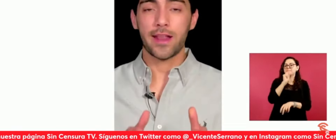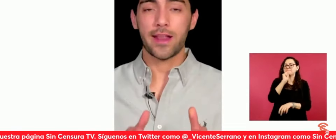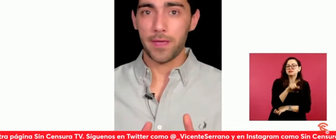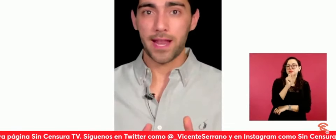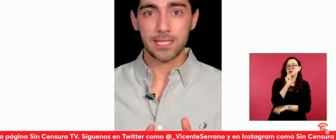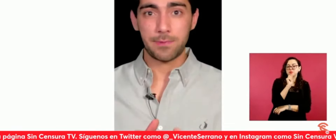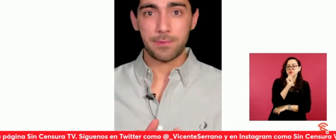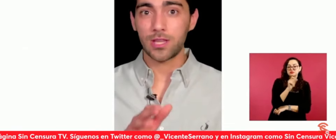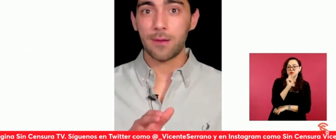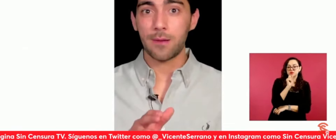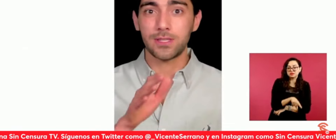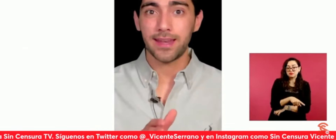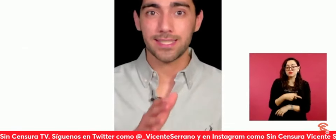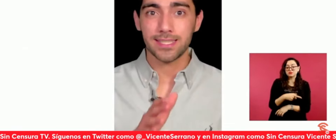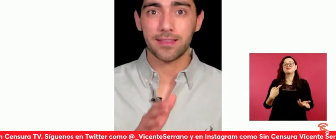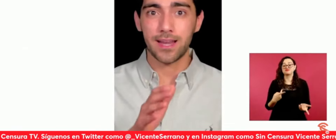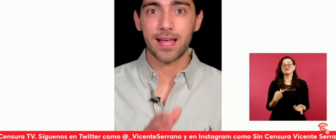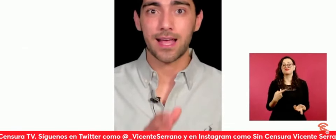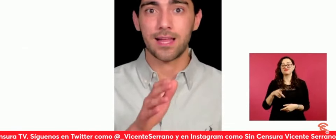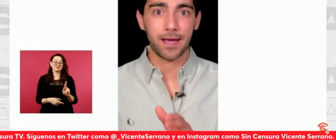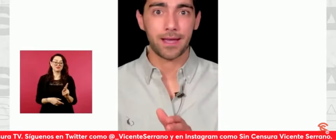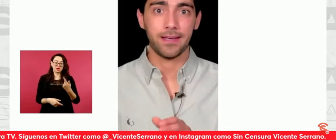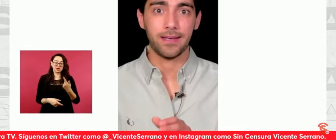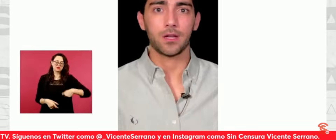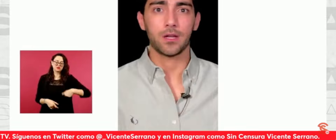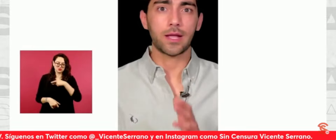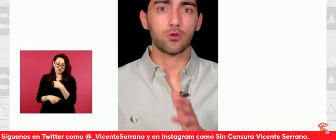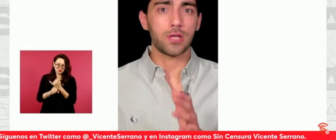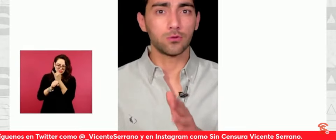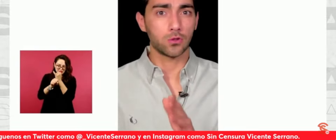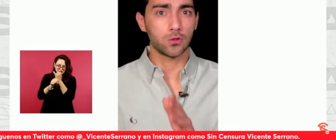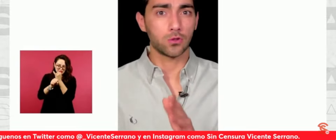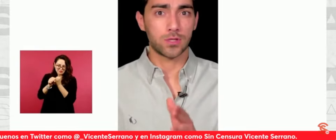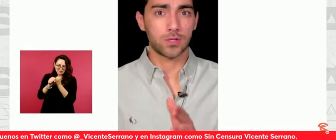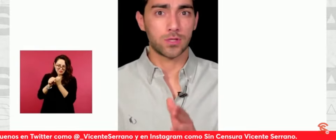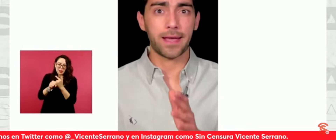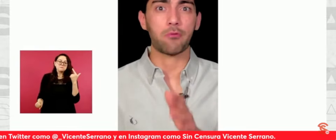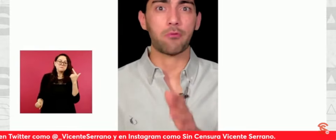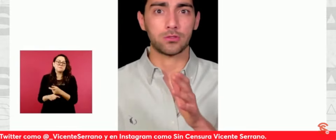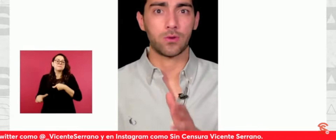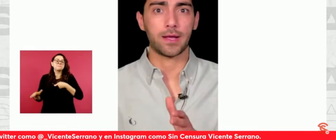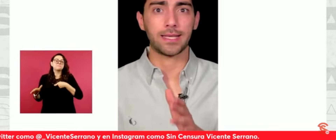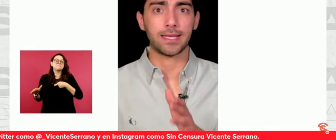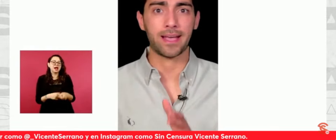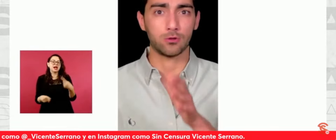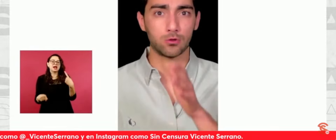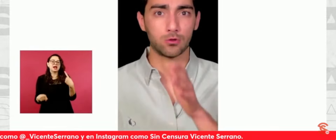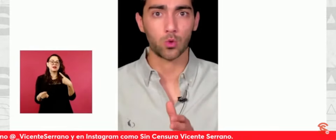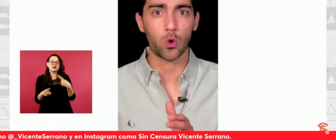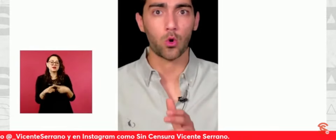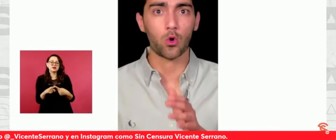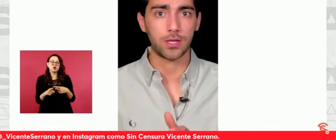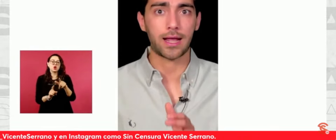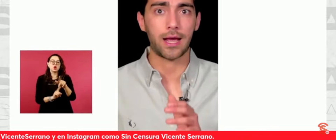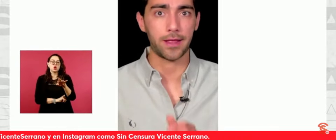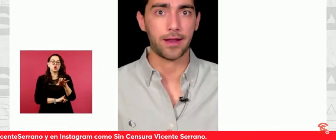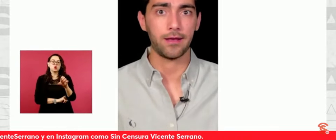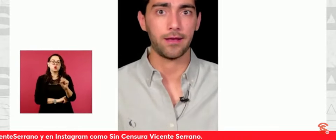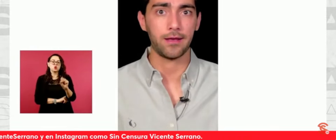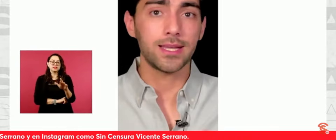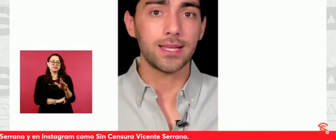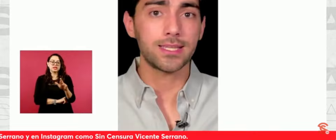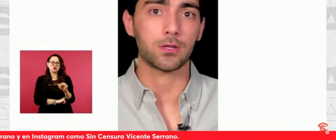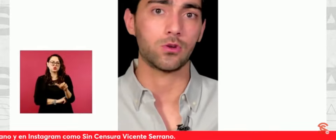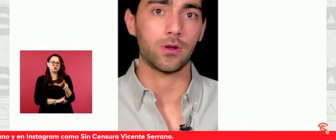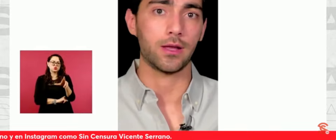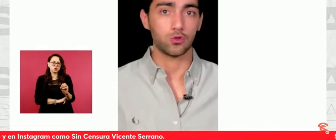No querían que lo supieras, pero encontramos quién está detrás de esta página. Resulta que los anuncios de esta página los paga una persona que se llama Jesús Arturo Contla Cabrera.